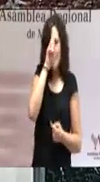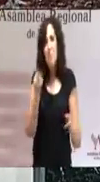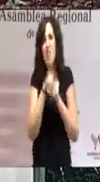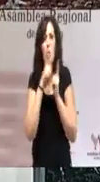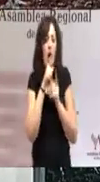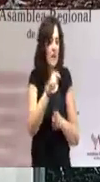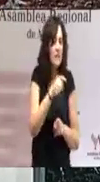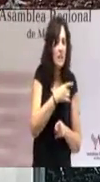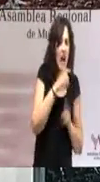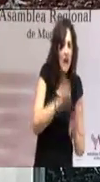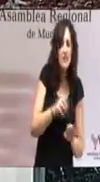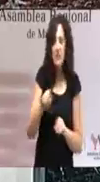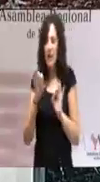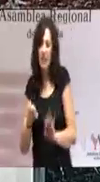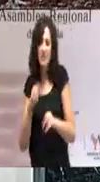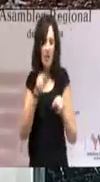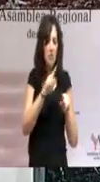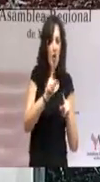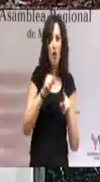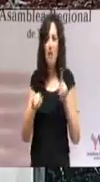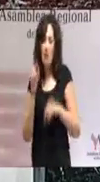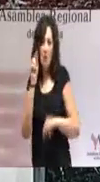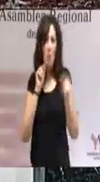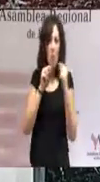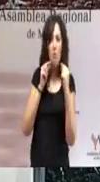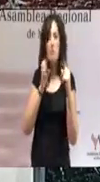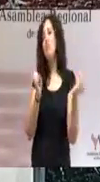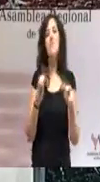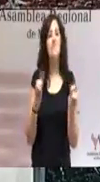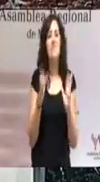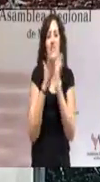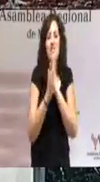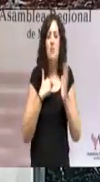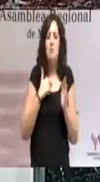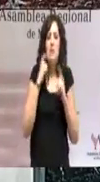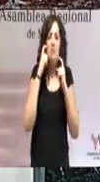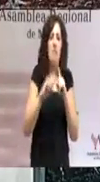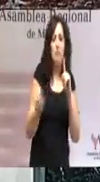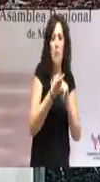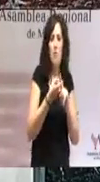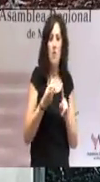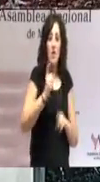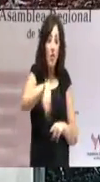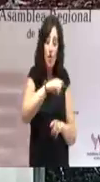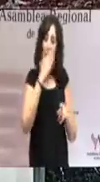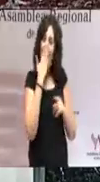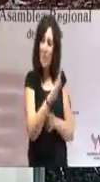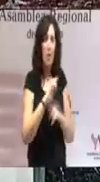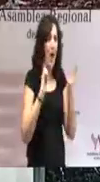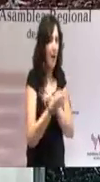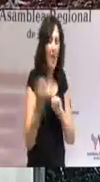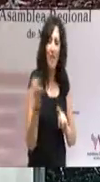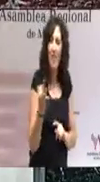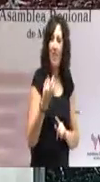o es negro. Lo que vamos a es a intentar solucionarle. Y desde luego, ustedes tienen que cambiar de actitud. No